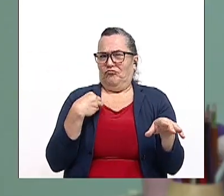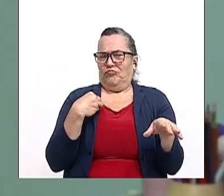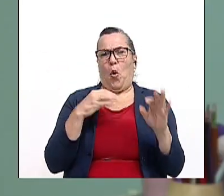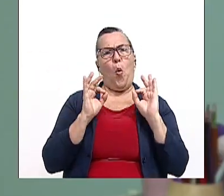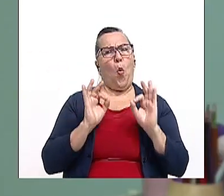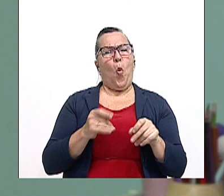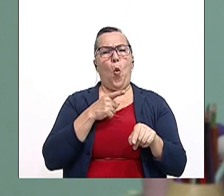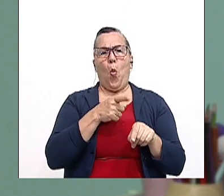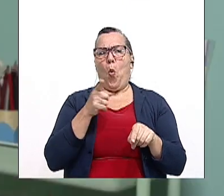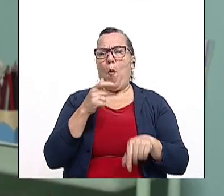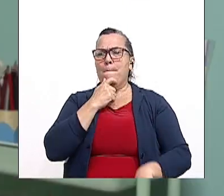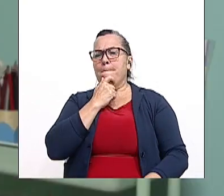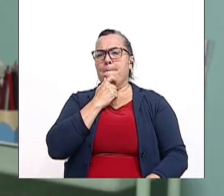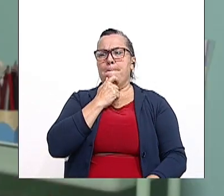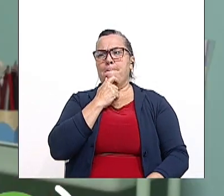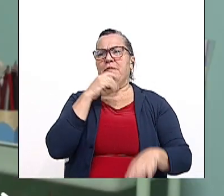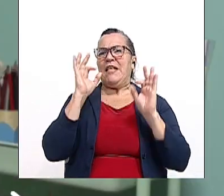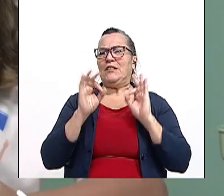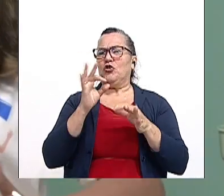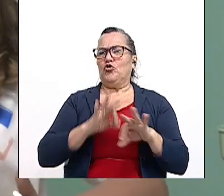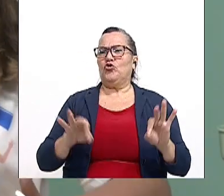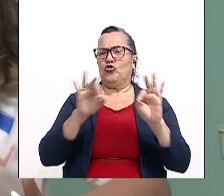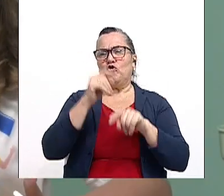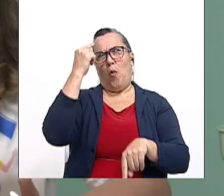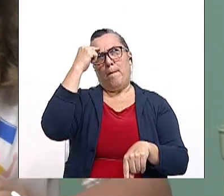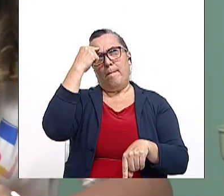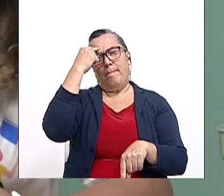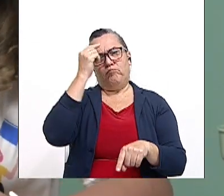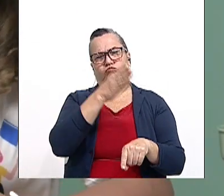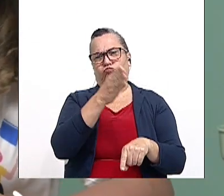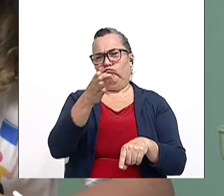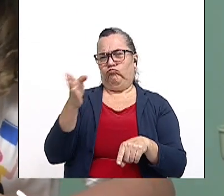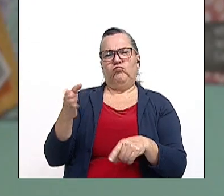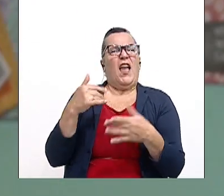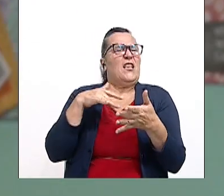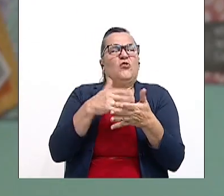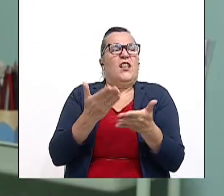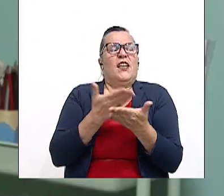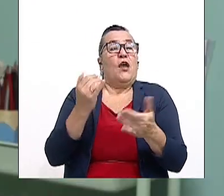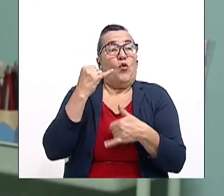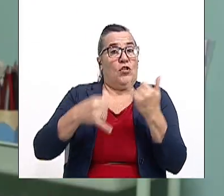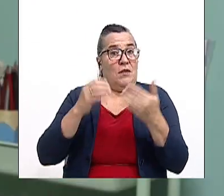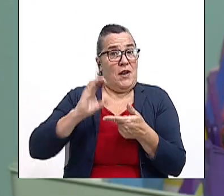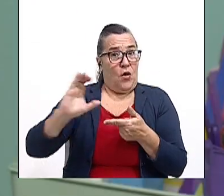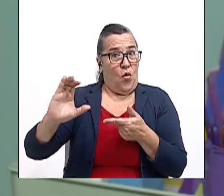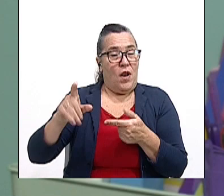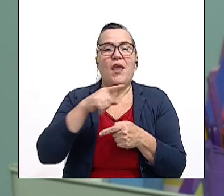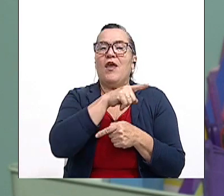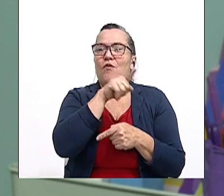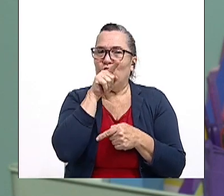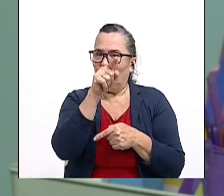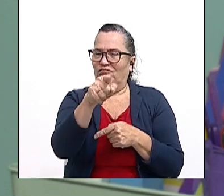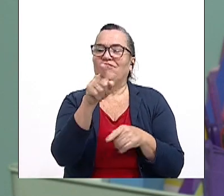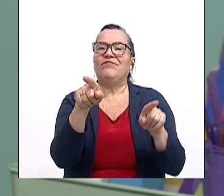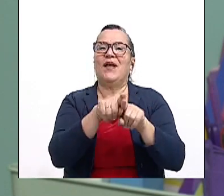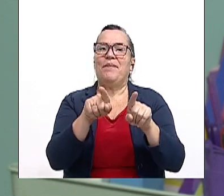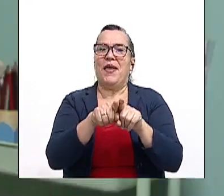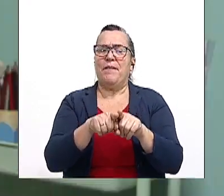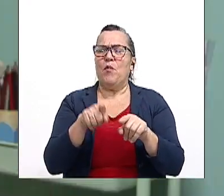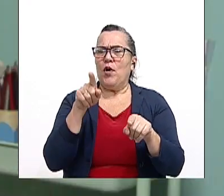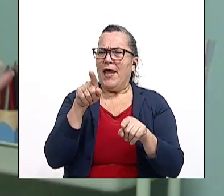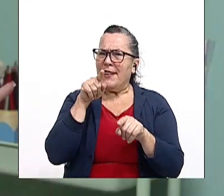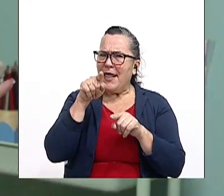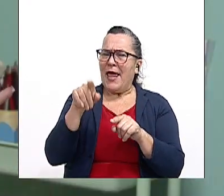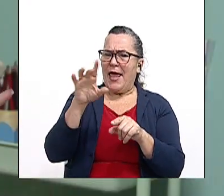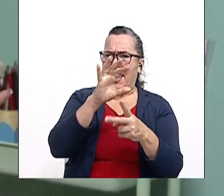decisión más importante! Ya debo ir pensando qué quiero estudiar al terminar el cole. Y vos también, porque de esa elección